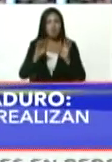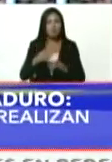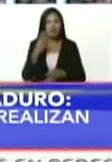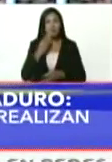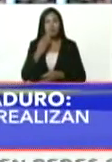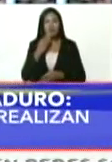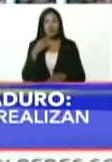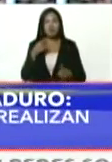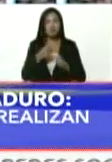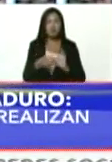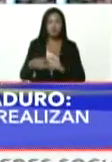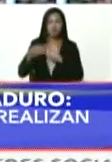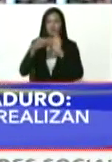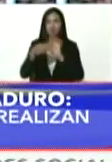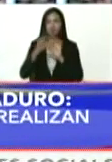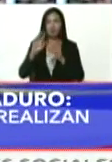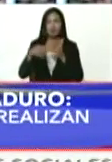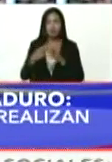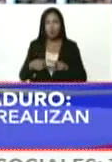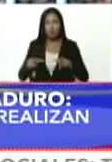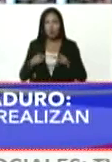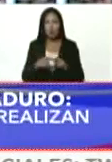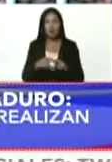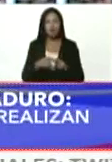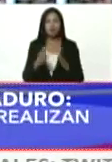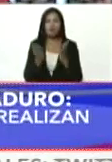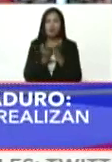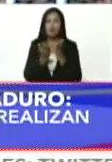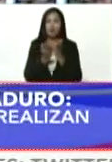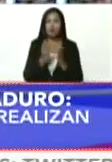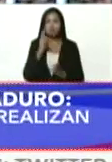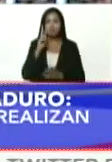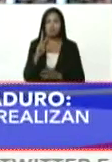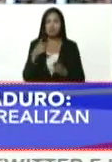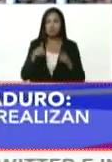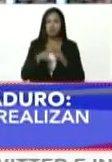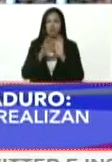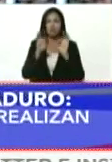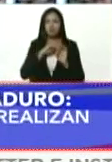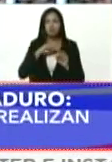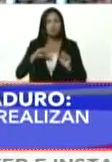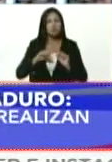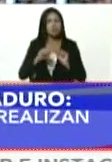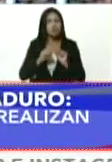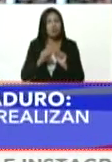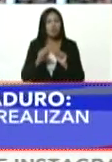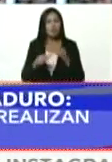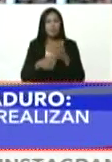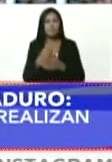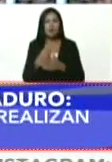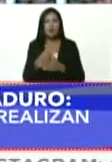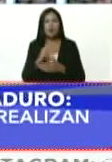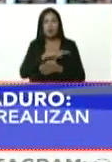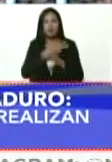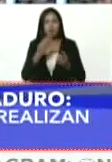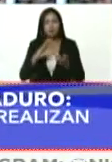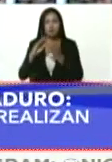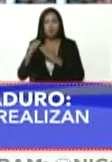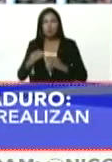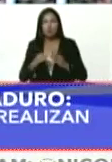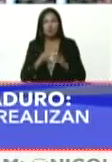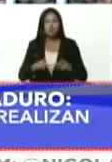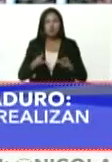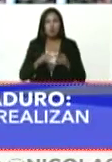experiencias en alianzas con los huertos escolares. Así que sigamos avanzando en el poder comunal, en el